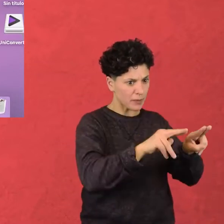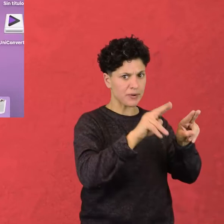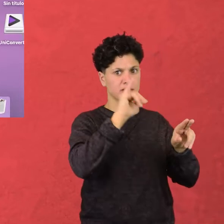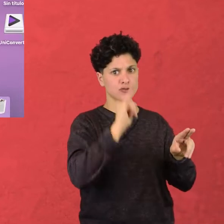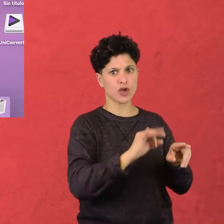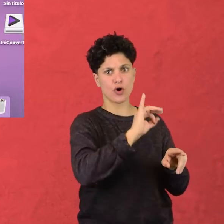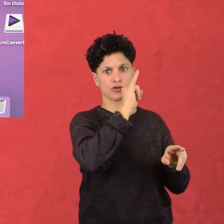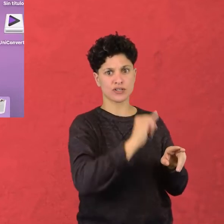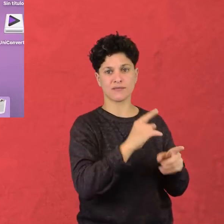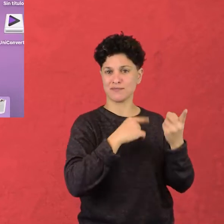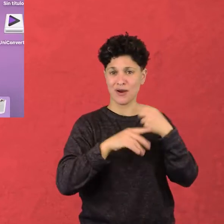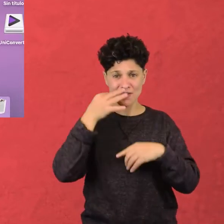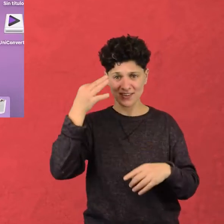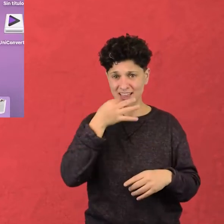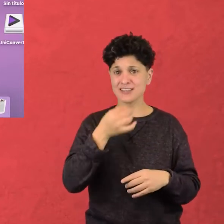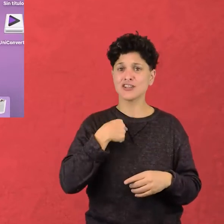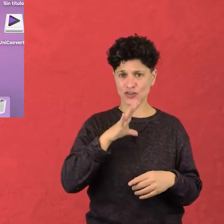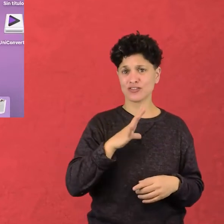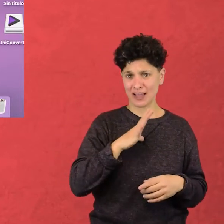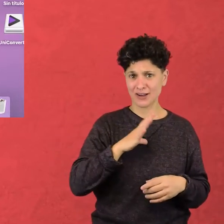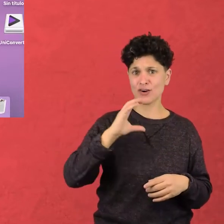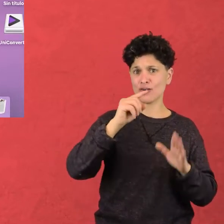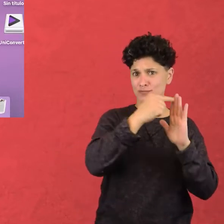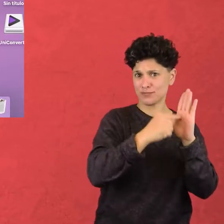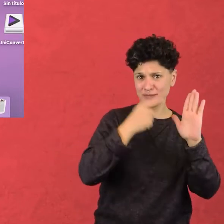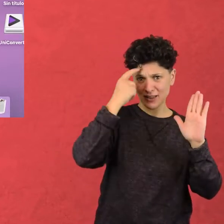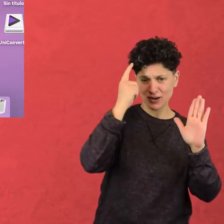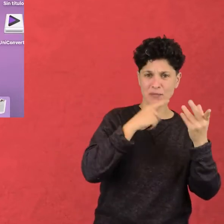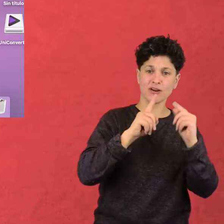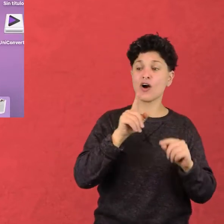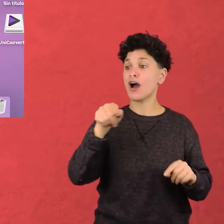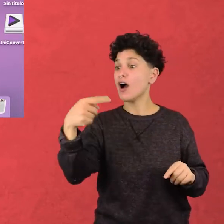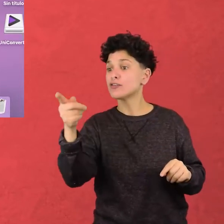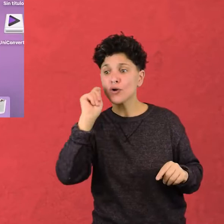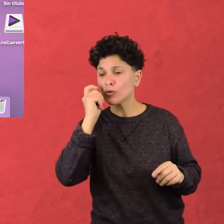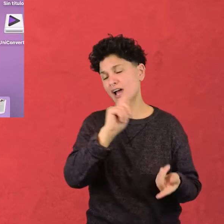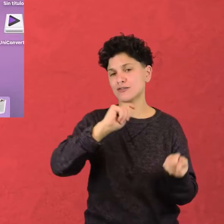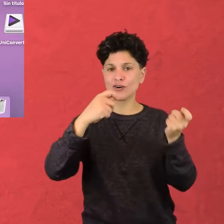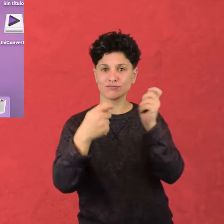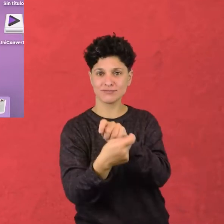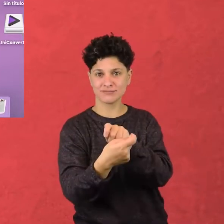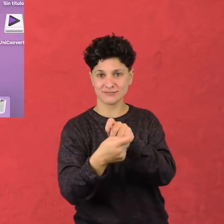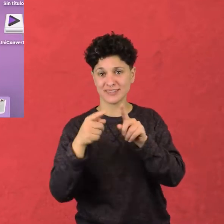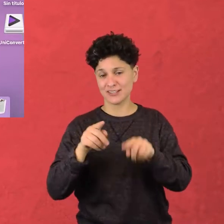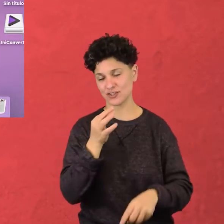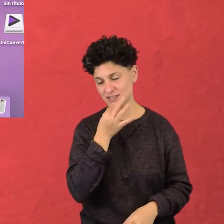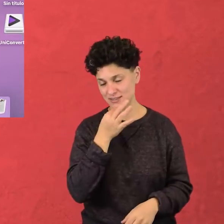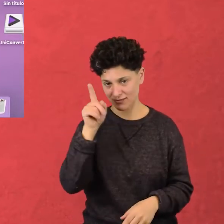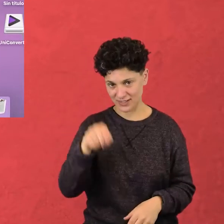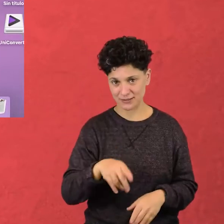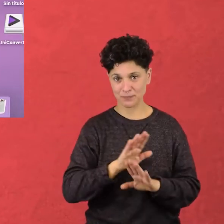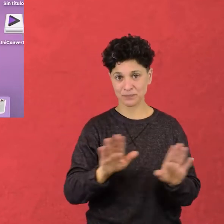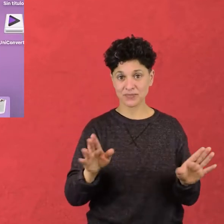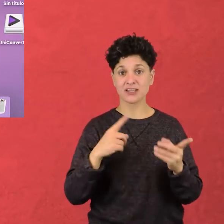tenés principios, porque el tener principios implica no cambiarlos. Y justamente, ¿qué es un